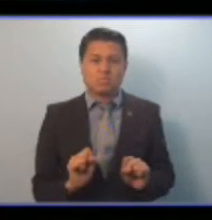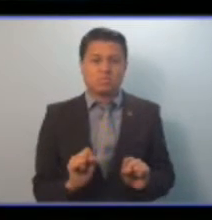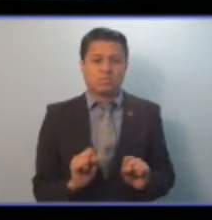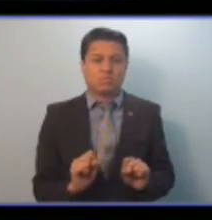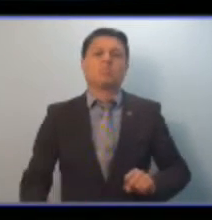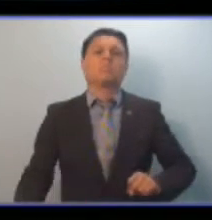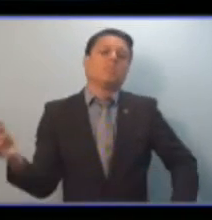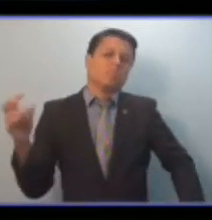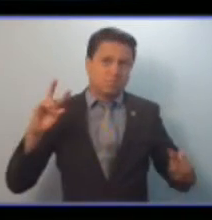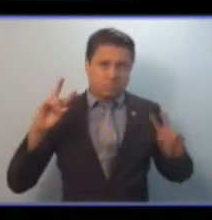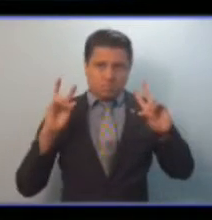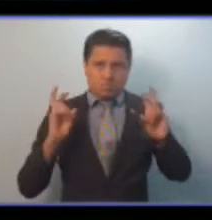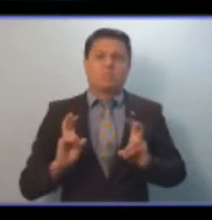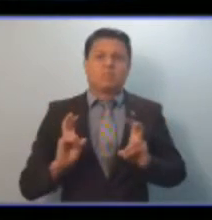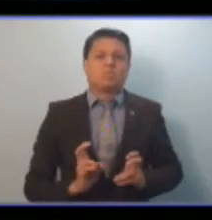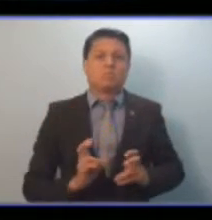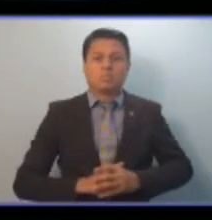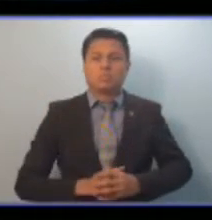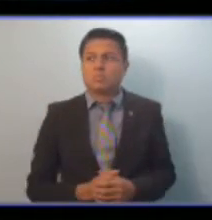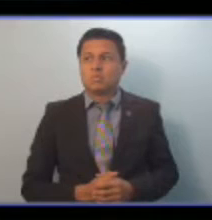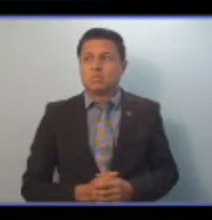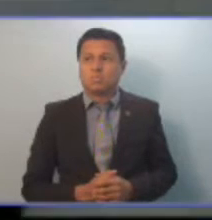penas,